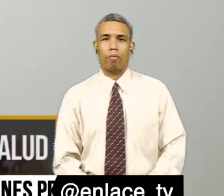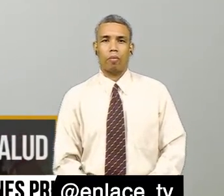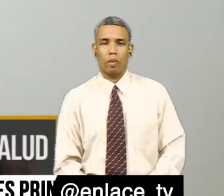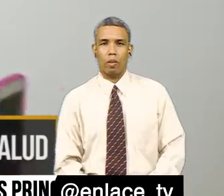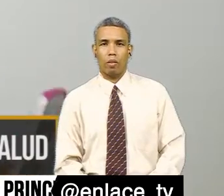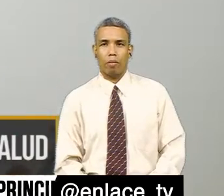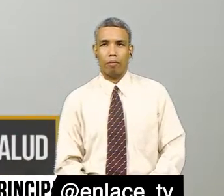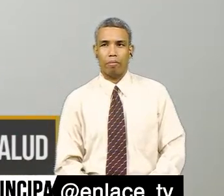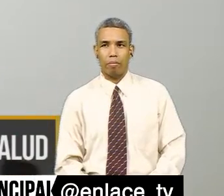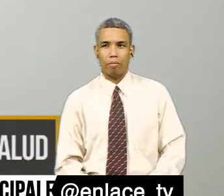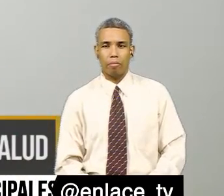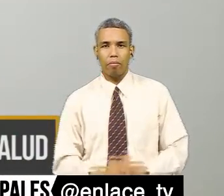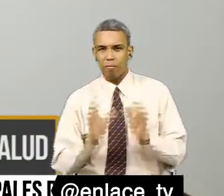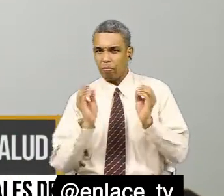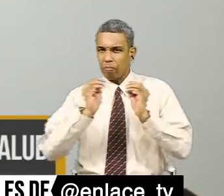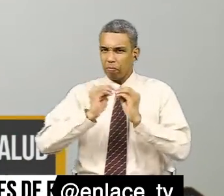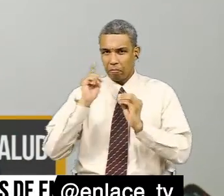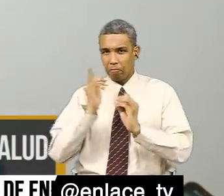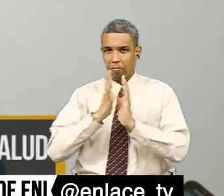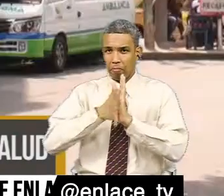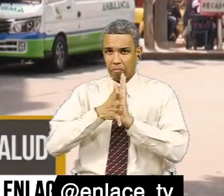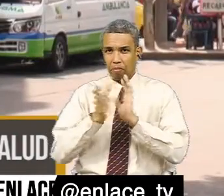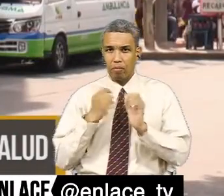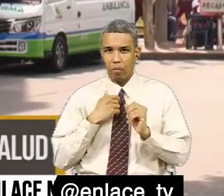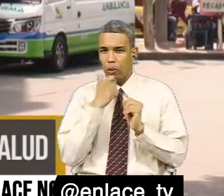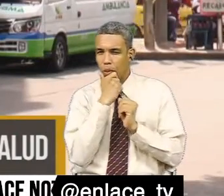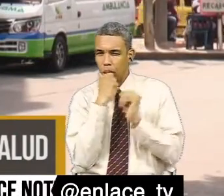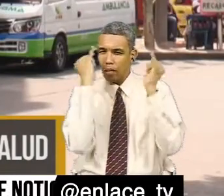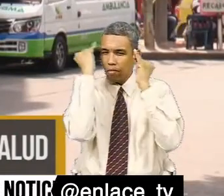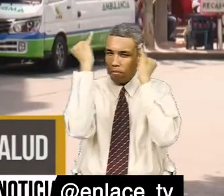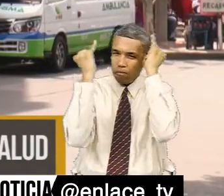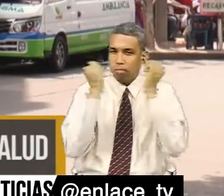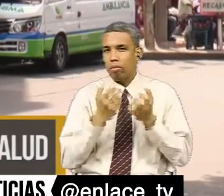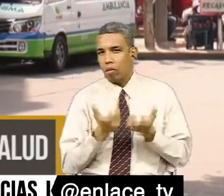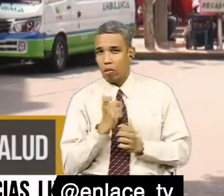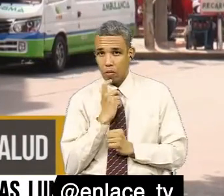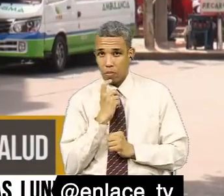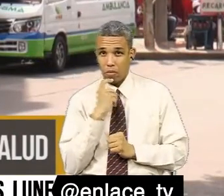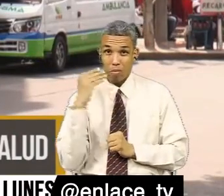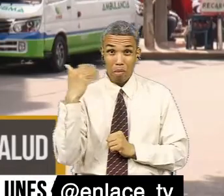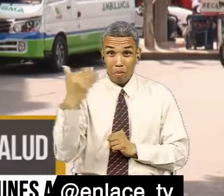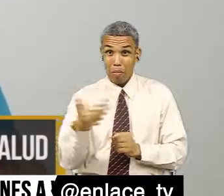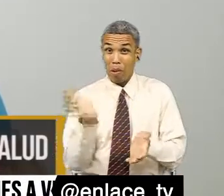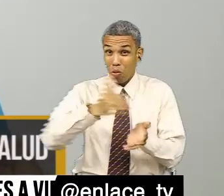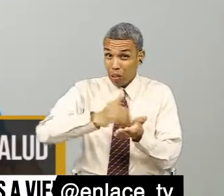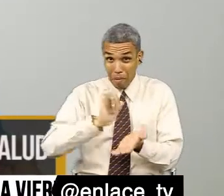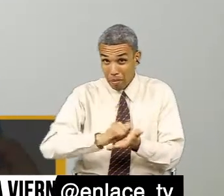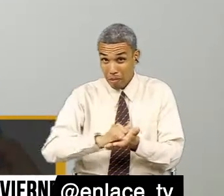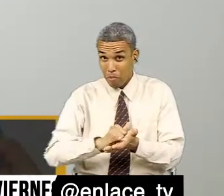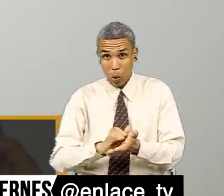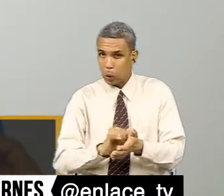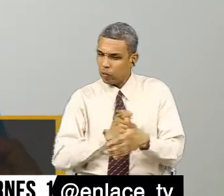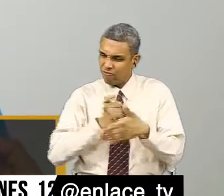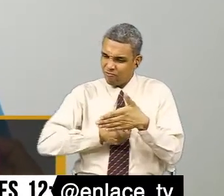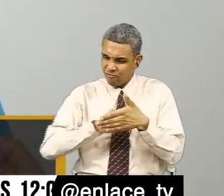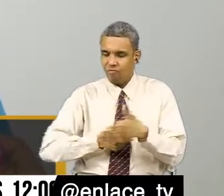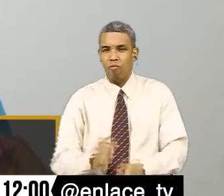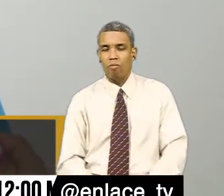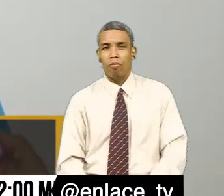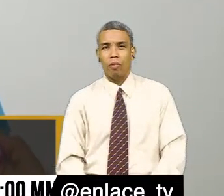Barranca Bermeja. Agregó cuáles serán las estrategias que serán implementadas para que no se repita este hecho con los usuarios. Así como también el